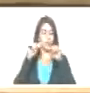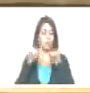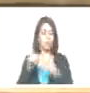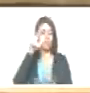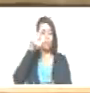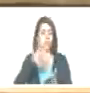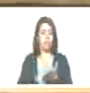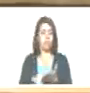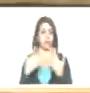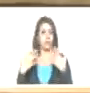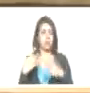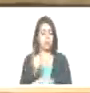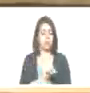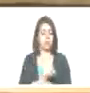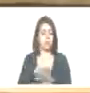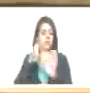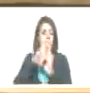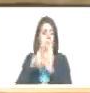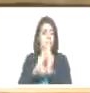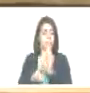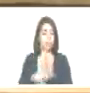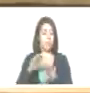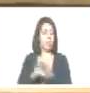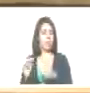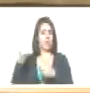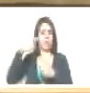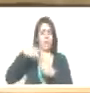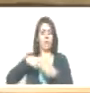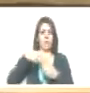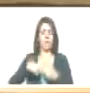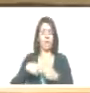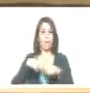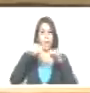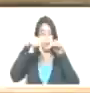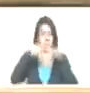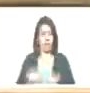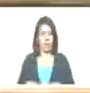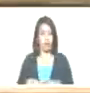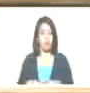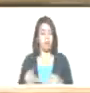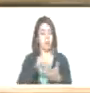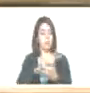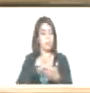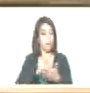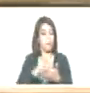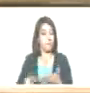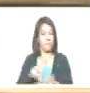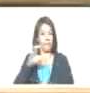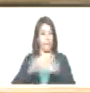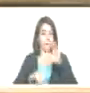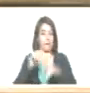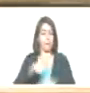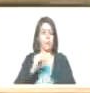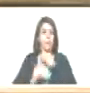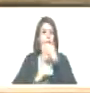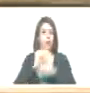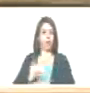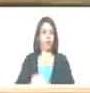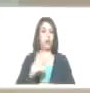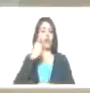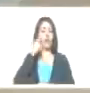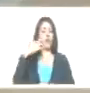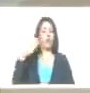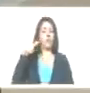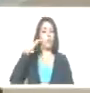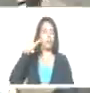urgencia reglamentaria a los efectos de incluir en el orden del día el punto leído por la ciudadana secretaria, sírvanse a manifestarlo con la señal de